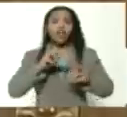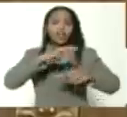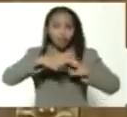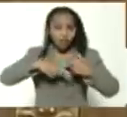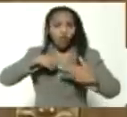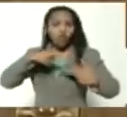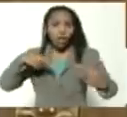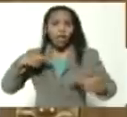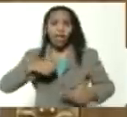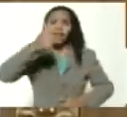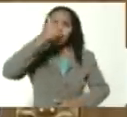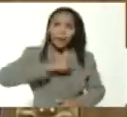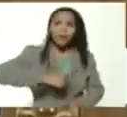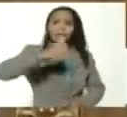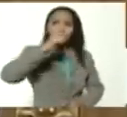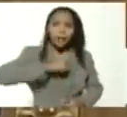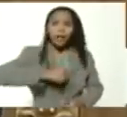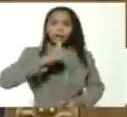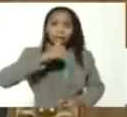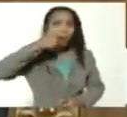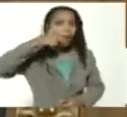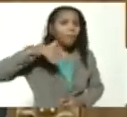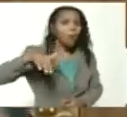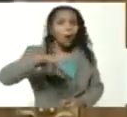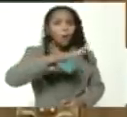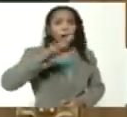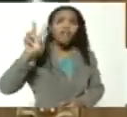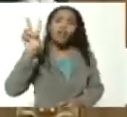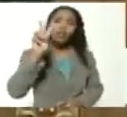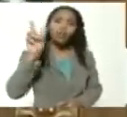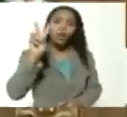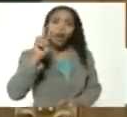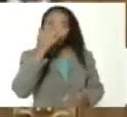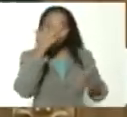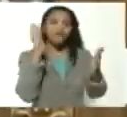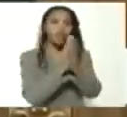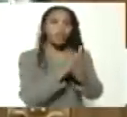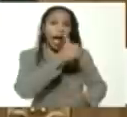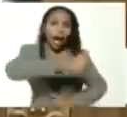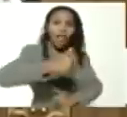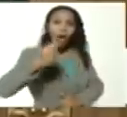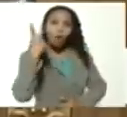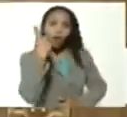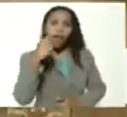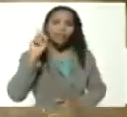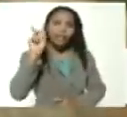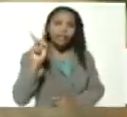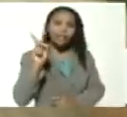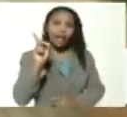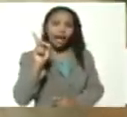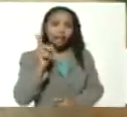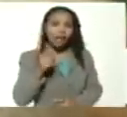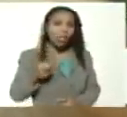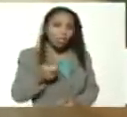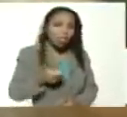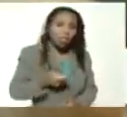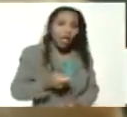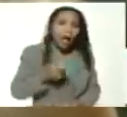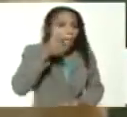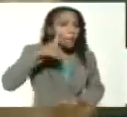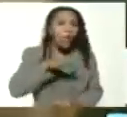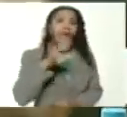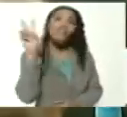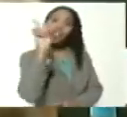revolucionaria, de resistencia del pueblo de Venezuela frente a cada una de estas provocaciones. El pueblo